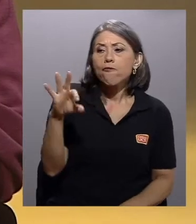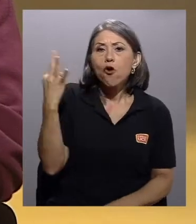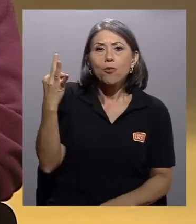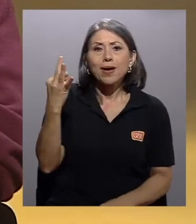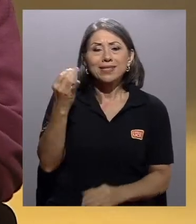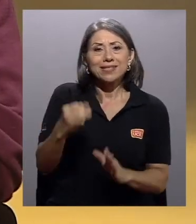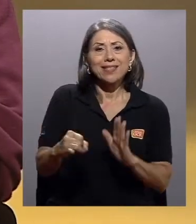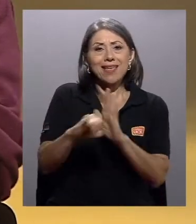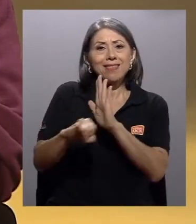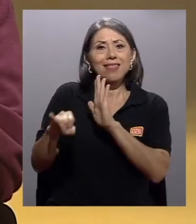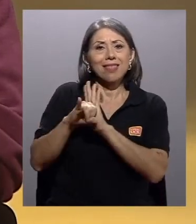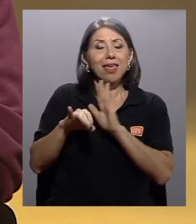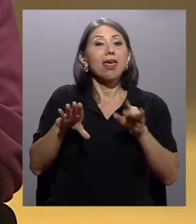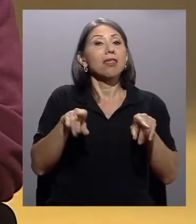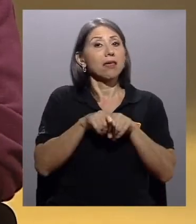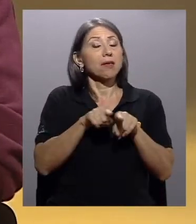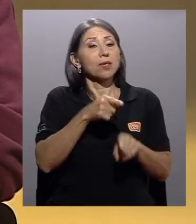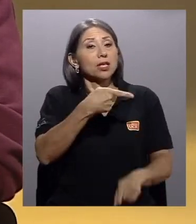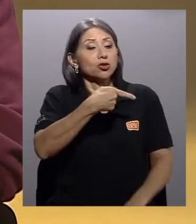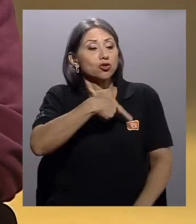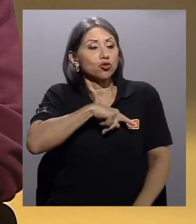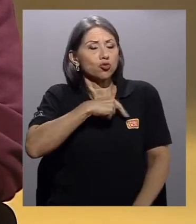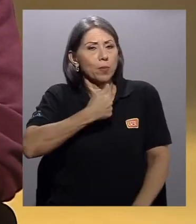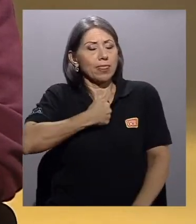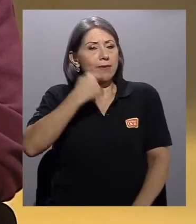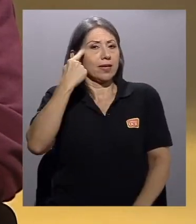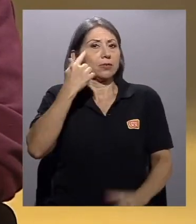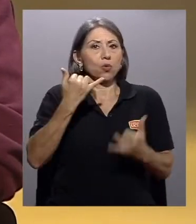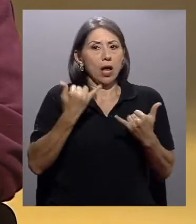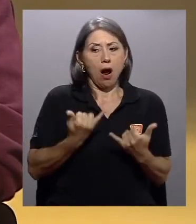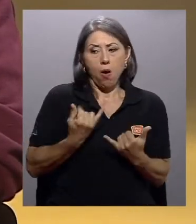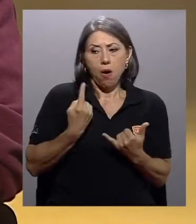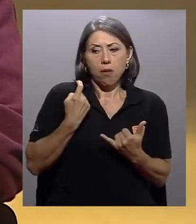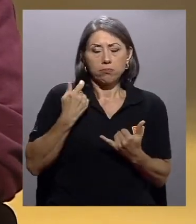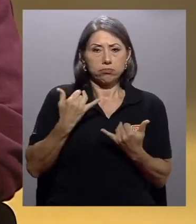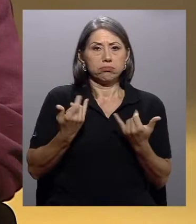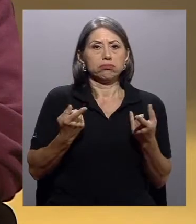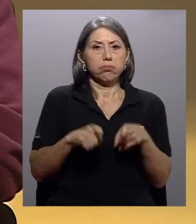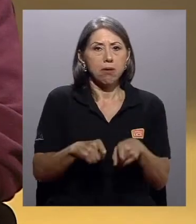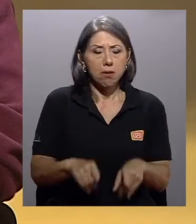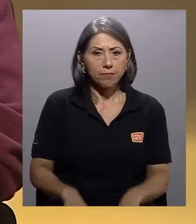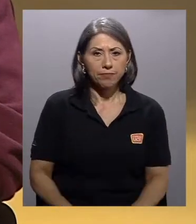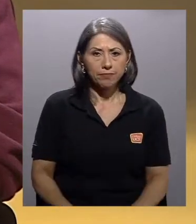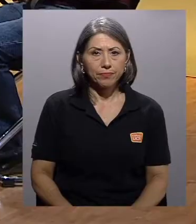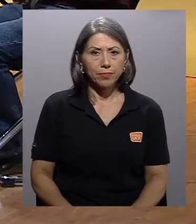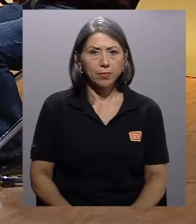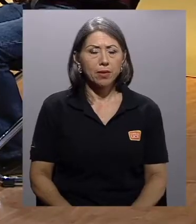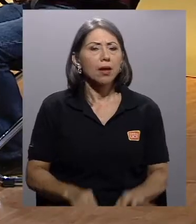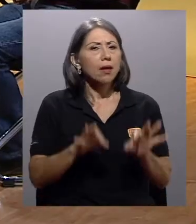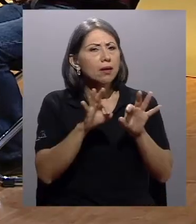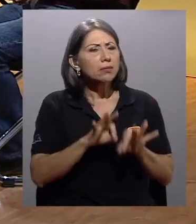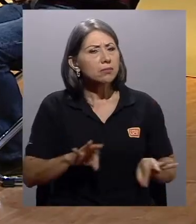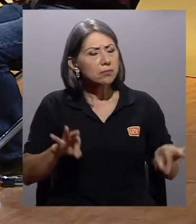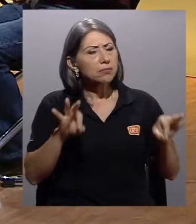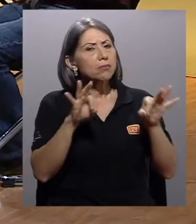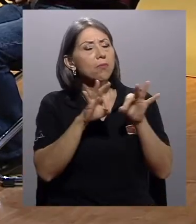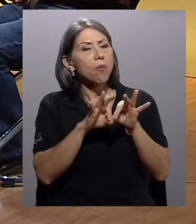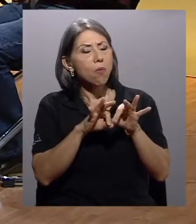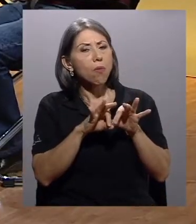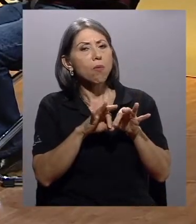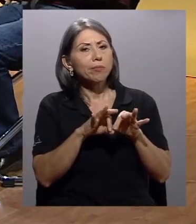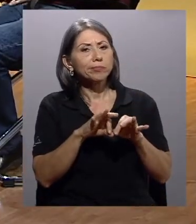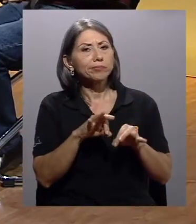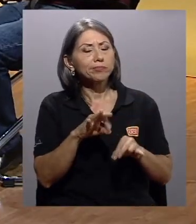de subjetivación que en esta etapa reciente se han producido. Uh-huh. Es importante ver,